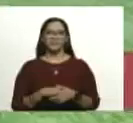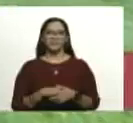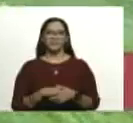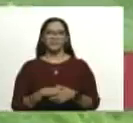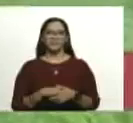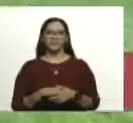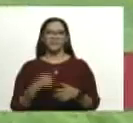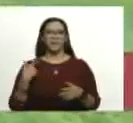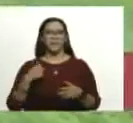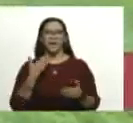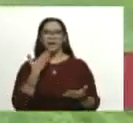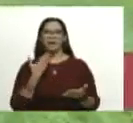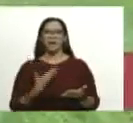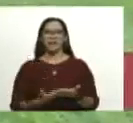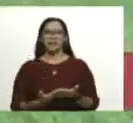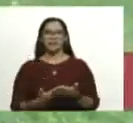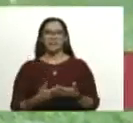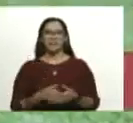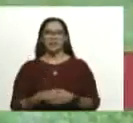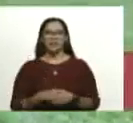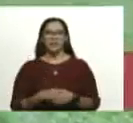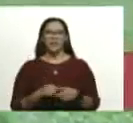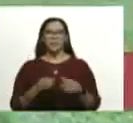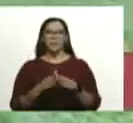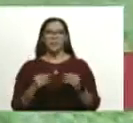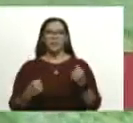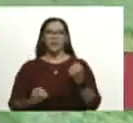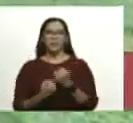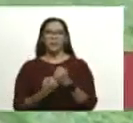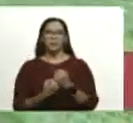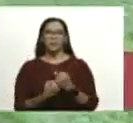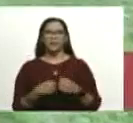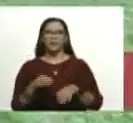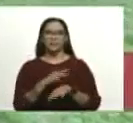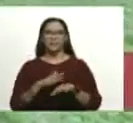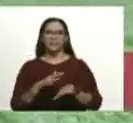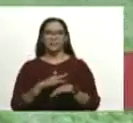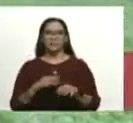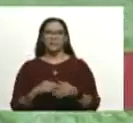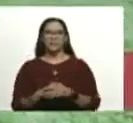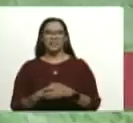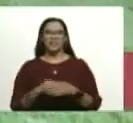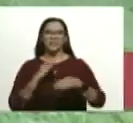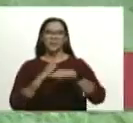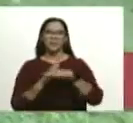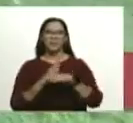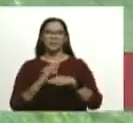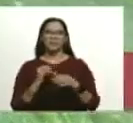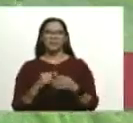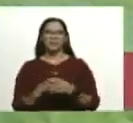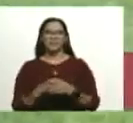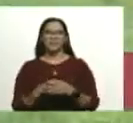quien además agradecemos por todo el apoyo. Ministro, disculpe que lo haya interrumpido, pero bueno,